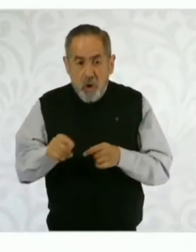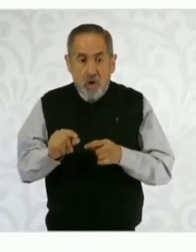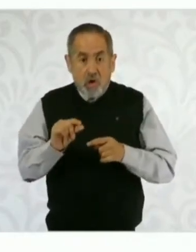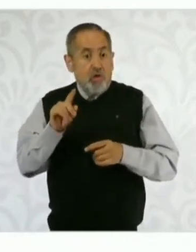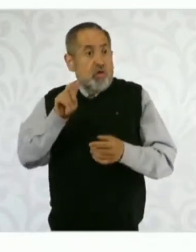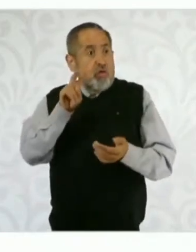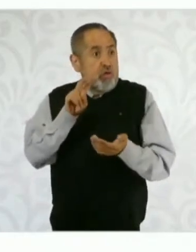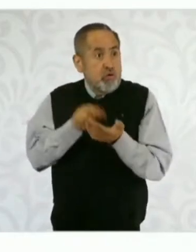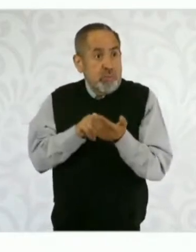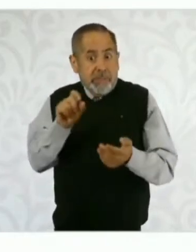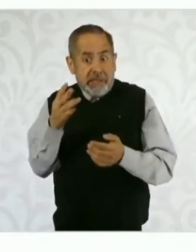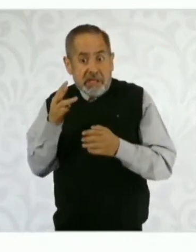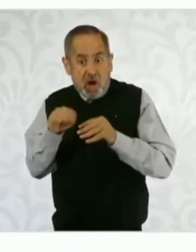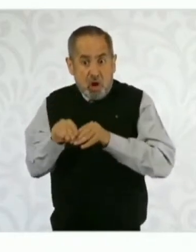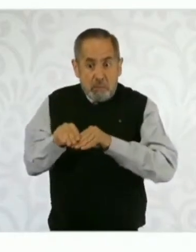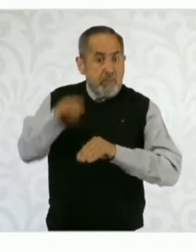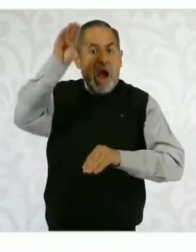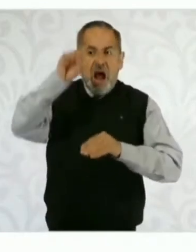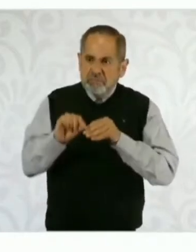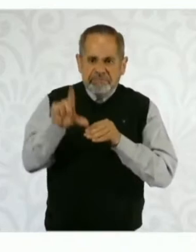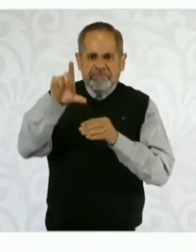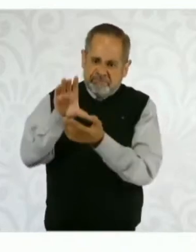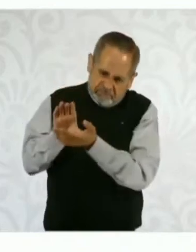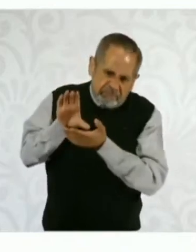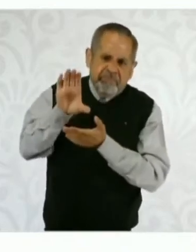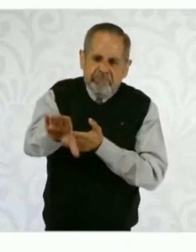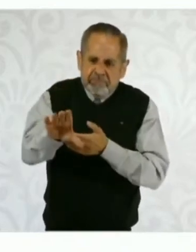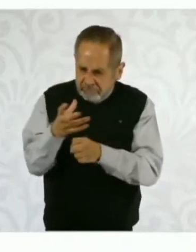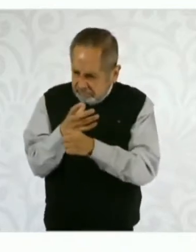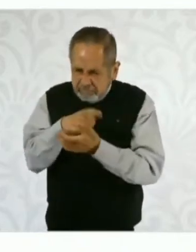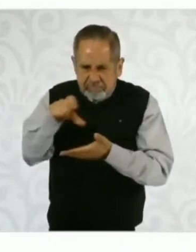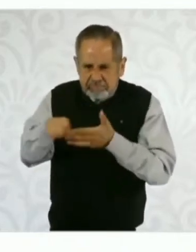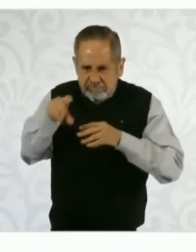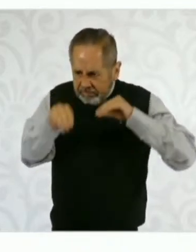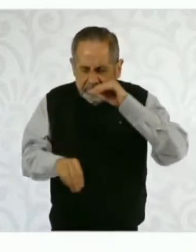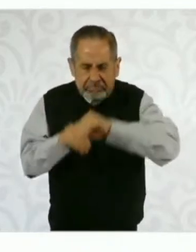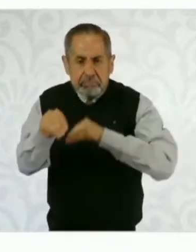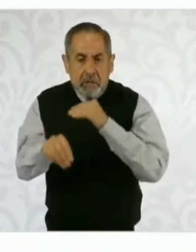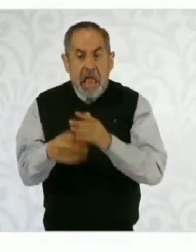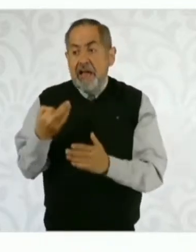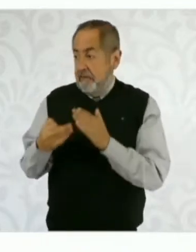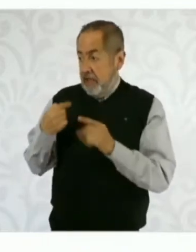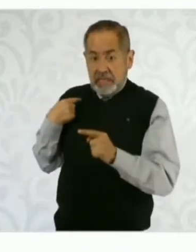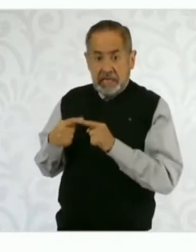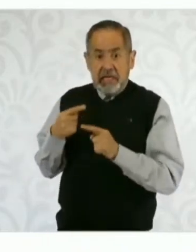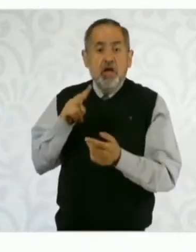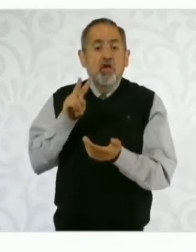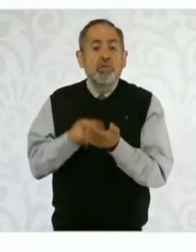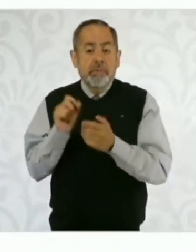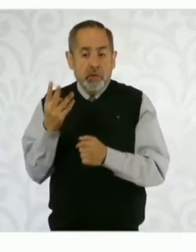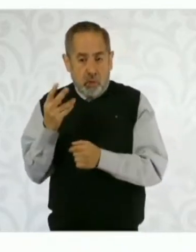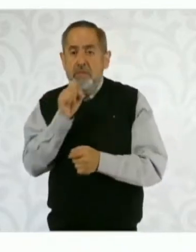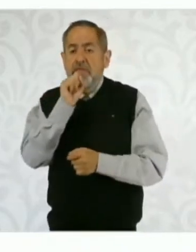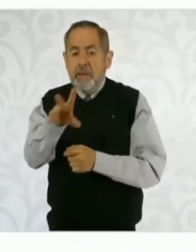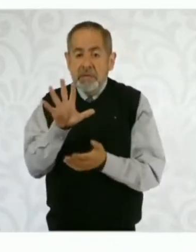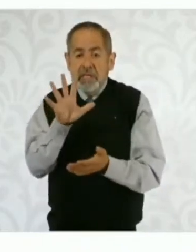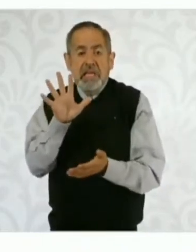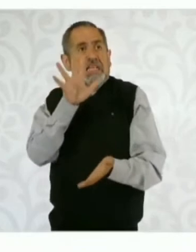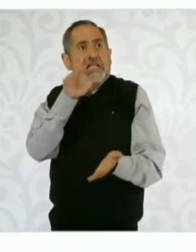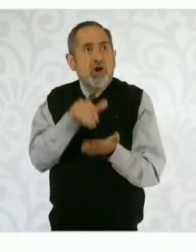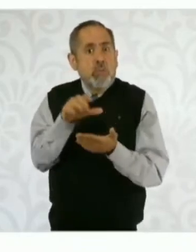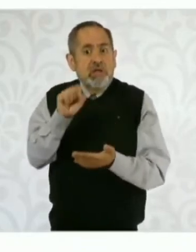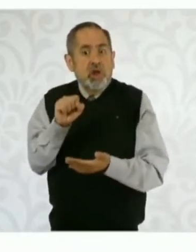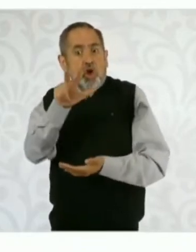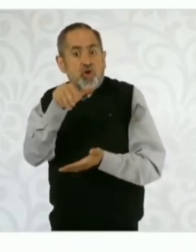al 2023, porque todavía no estamos contando lo que está ocurriendo este año. Una inversión para 2024 de